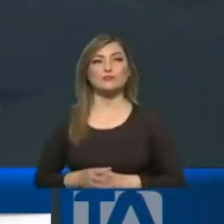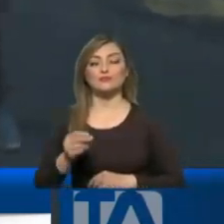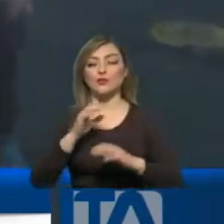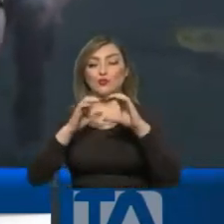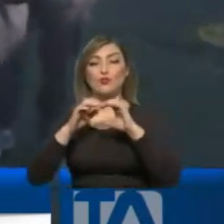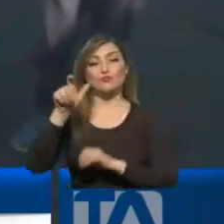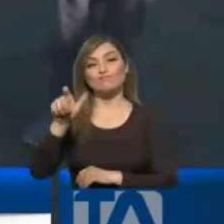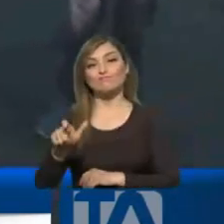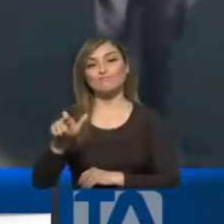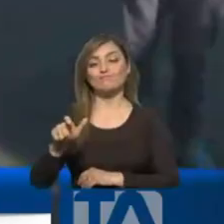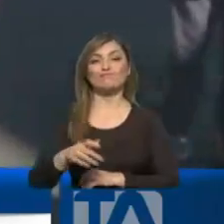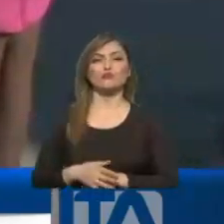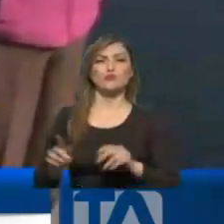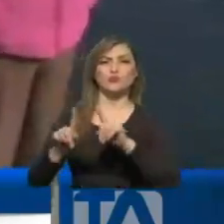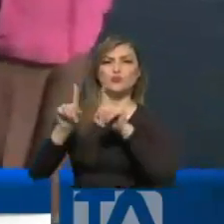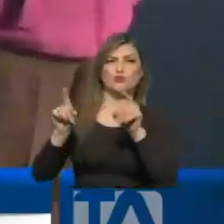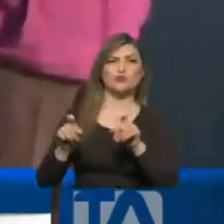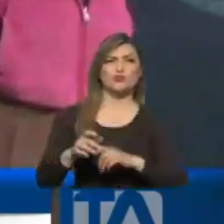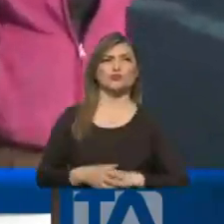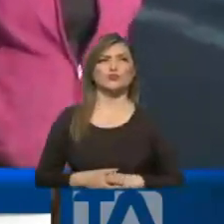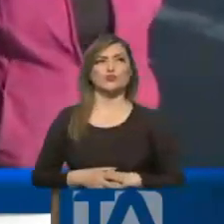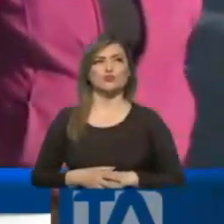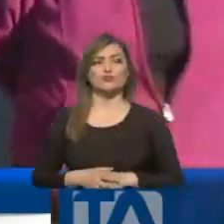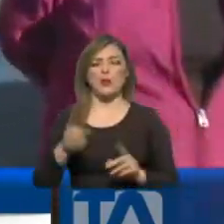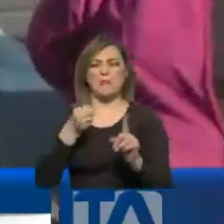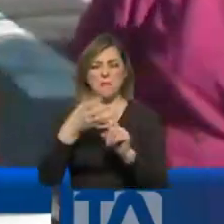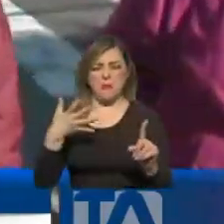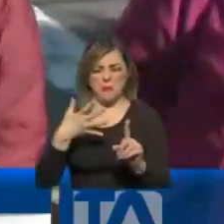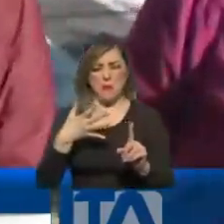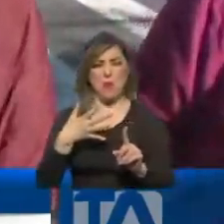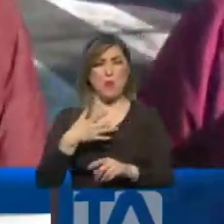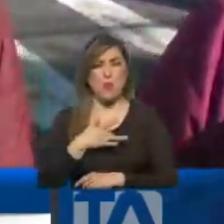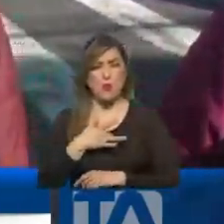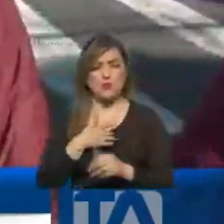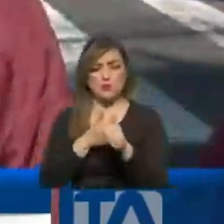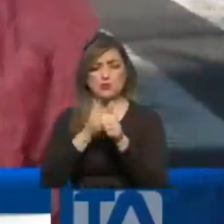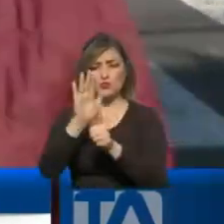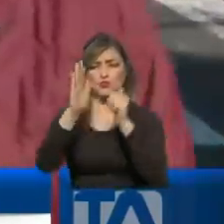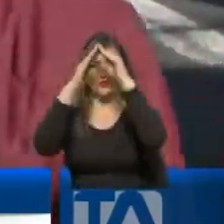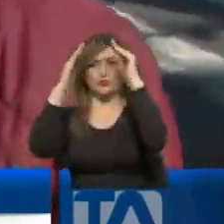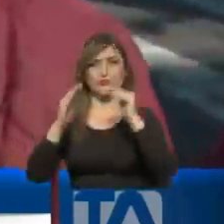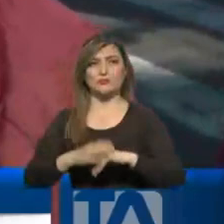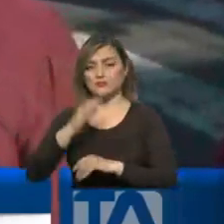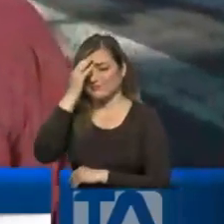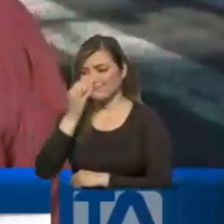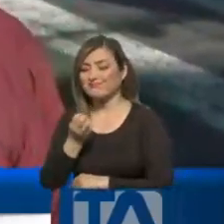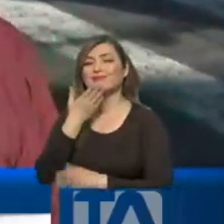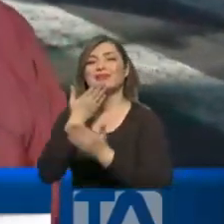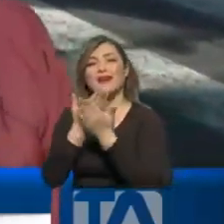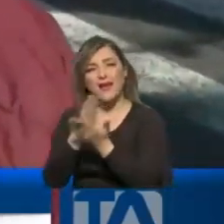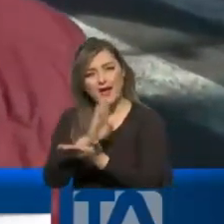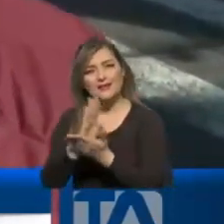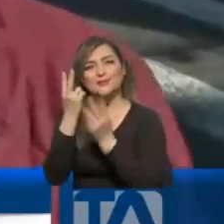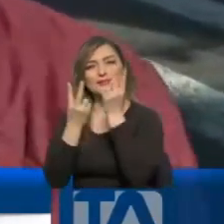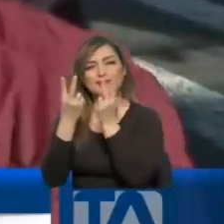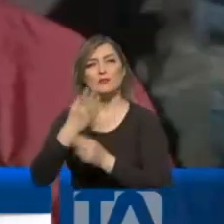las vecinas del sector para que nos cuente cómo se ve afectada usted. Cerca de aquí está su vivienda. Buenos días, muchas gracias por venir a nuestro barrio.